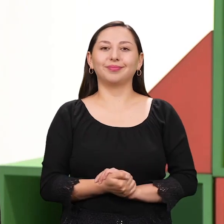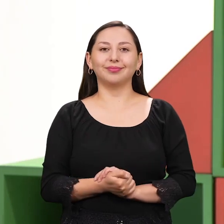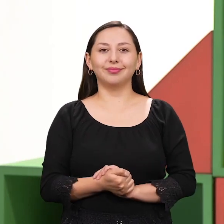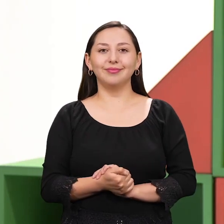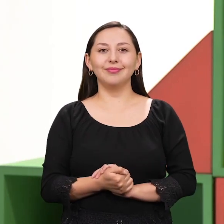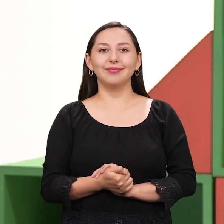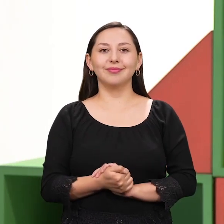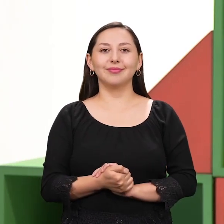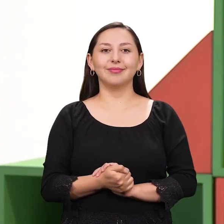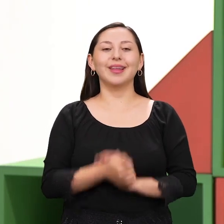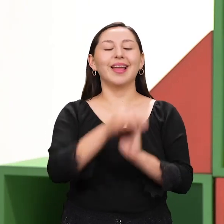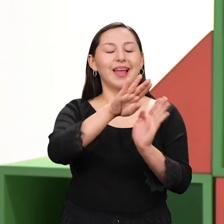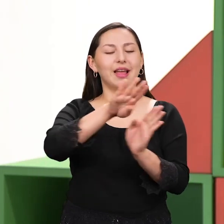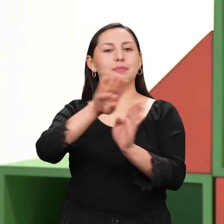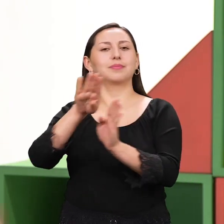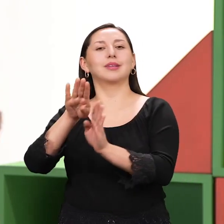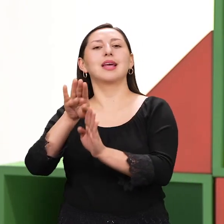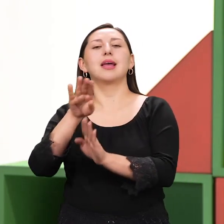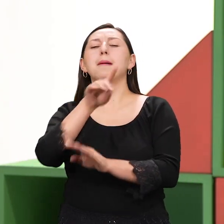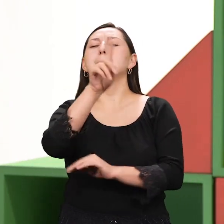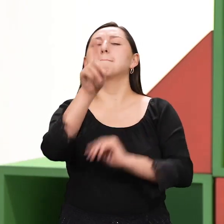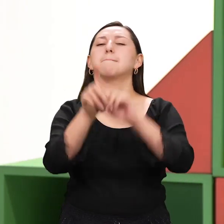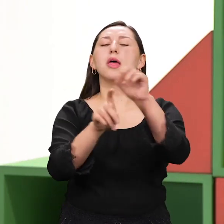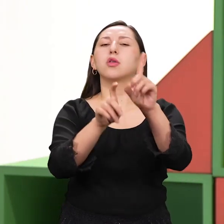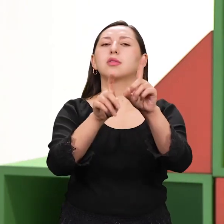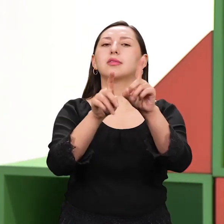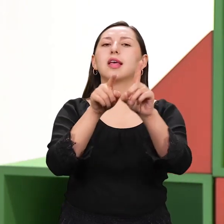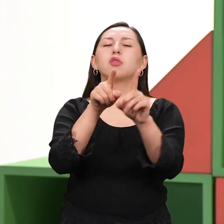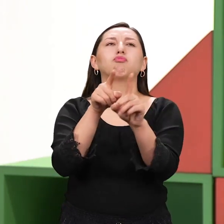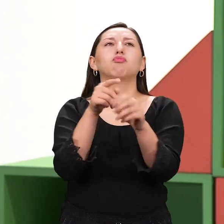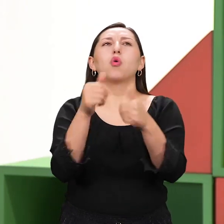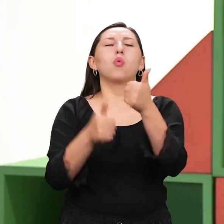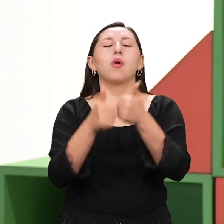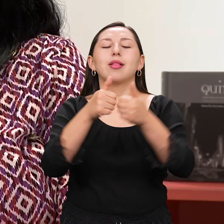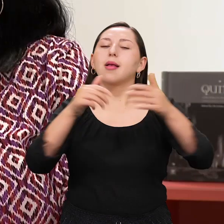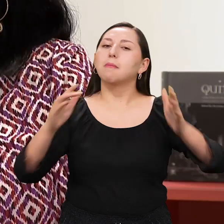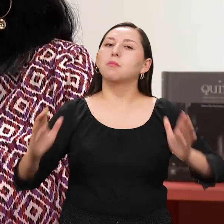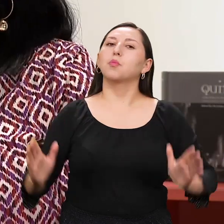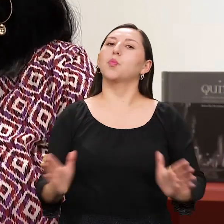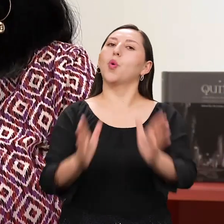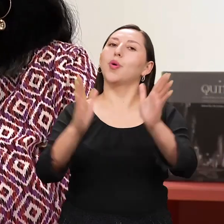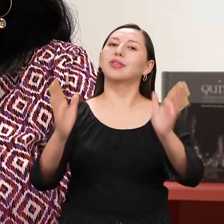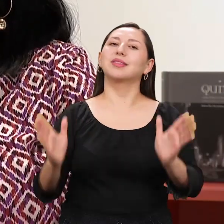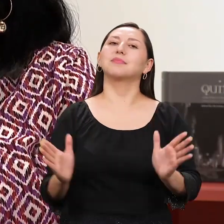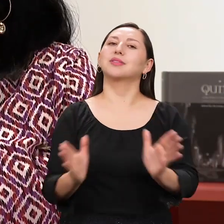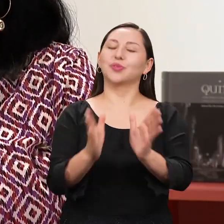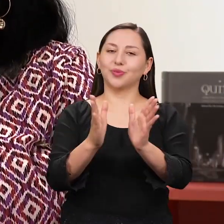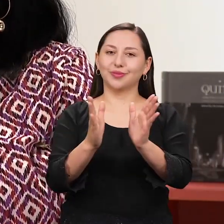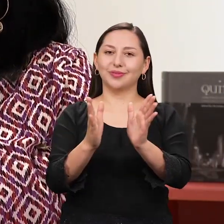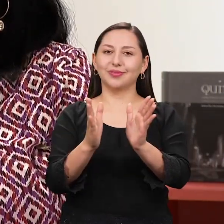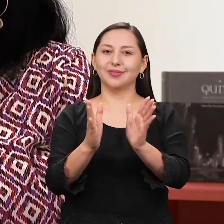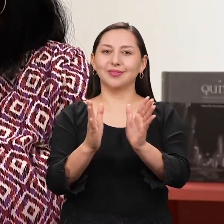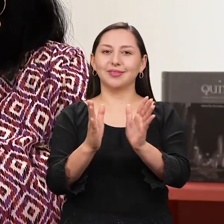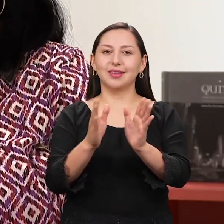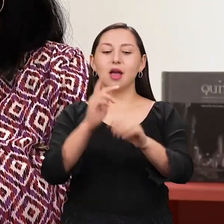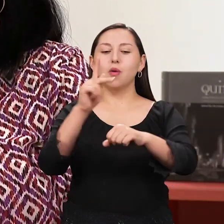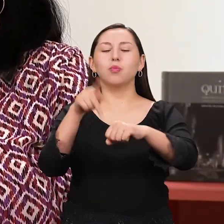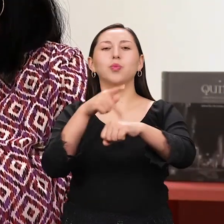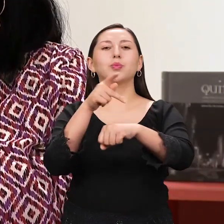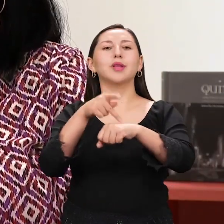decisiones, ¿qué te motivó a irte por la línea de la comunicación? Esa es una